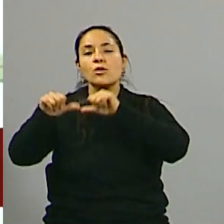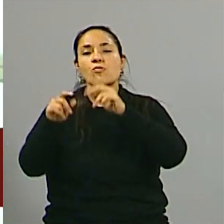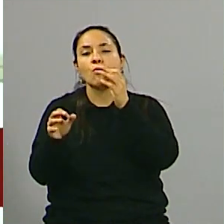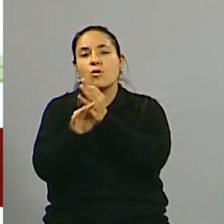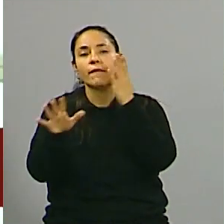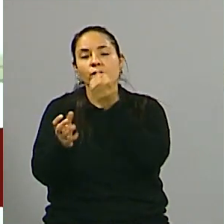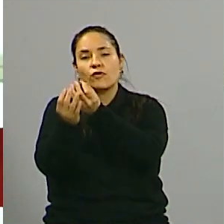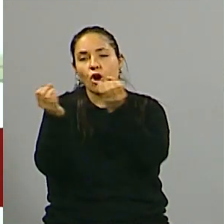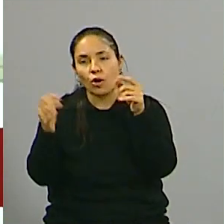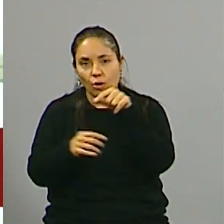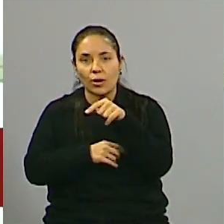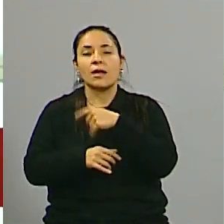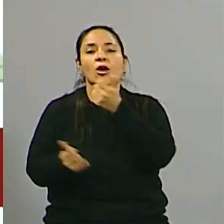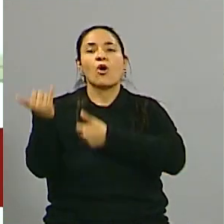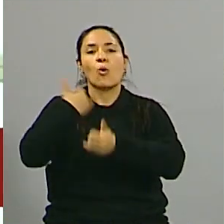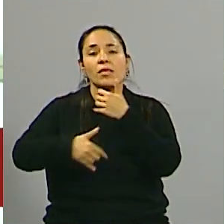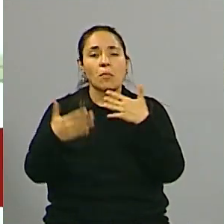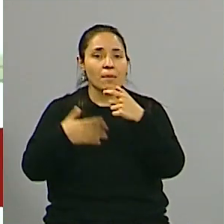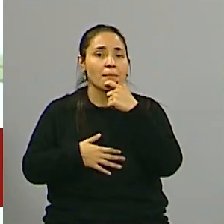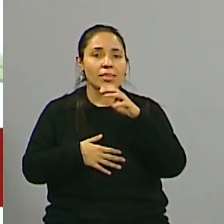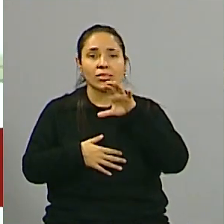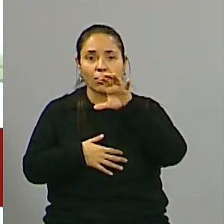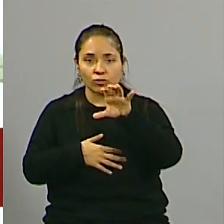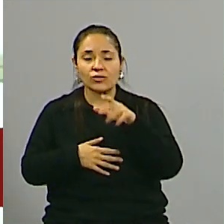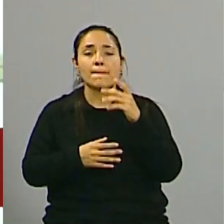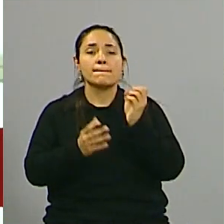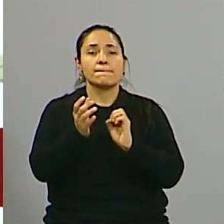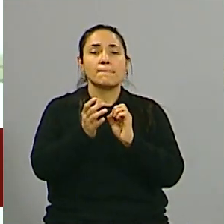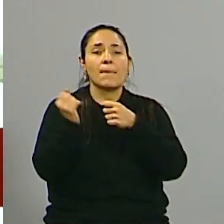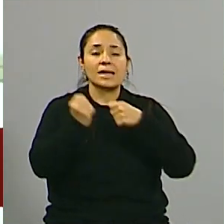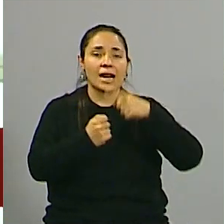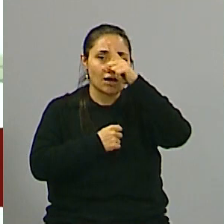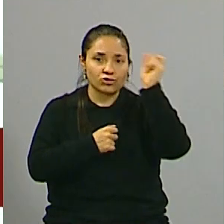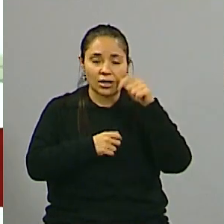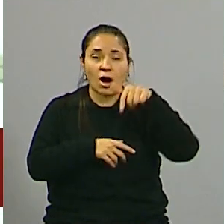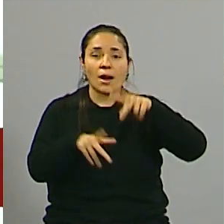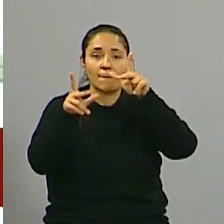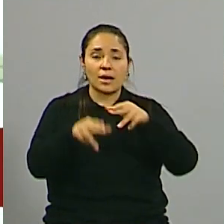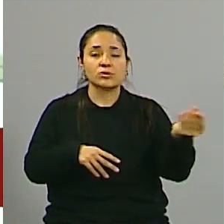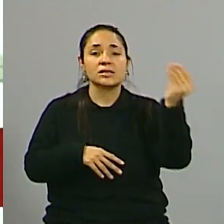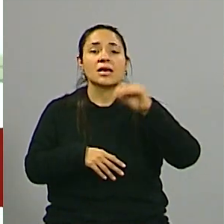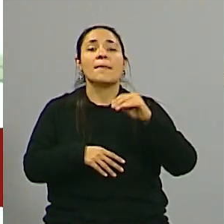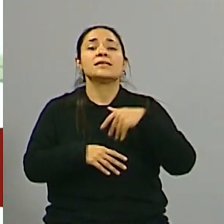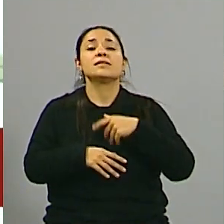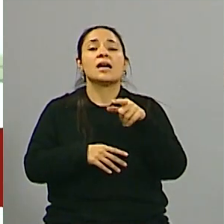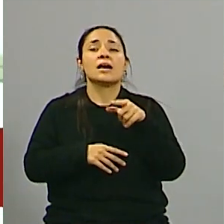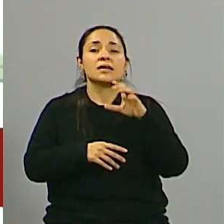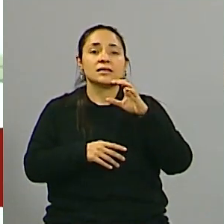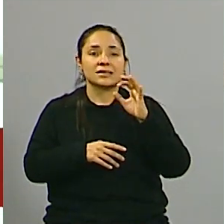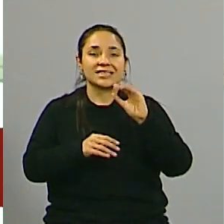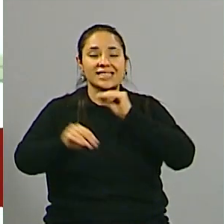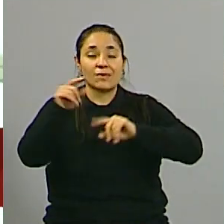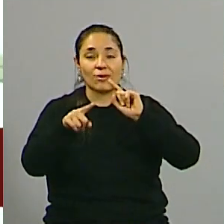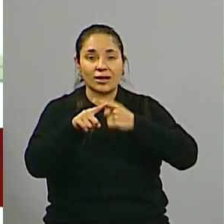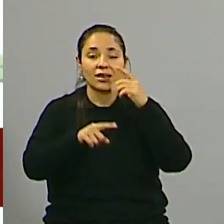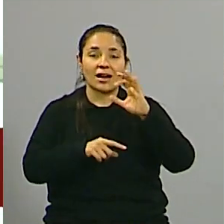de Mendoza tenga un parque nacional. Agustina, nos vamos a una pausa. Enseguida regresamos, estamos en Chat Político, en el 30 de la TDA.